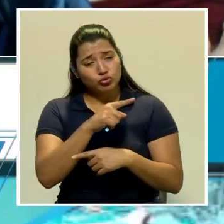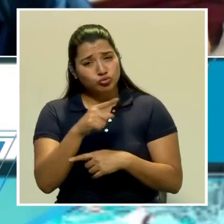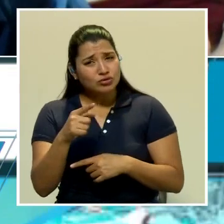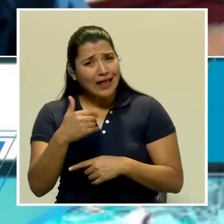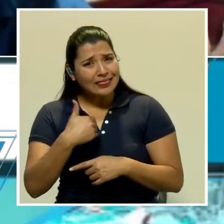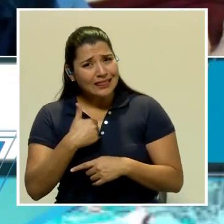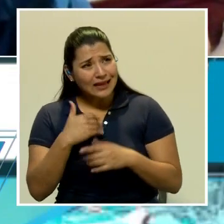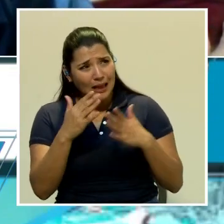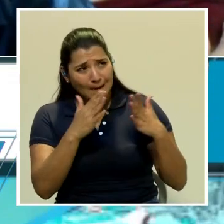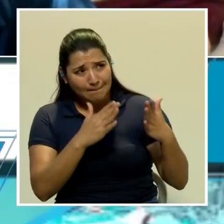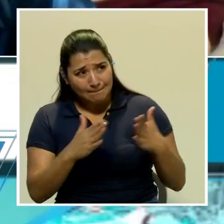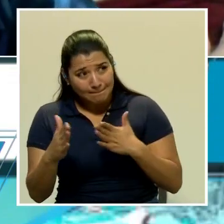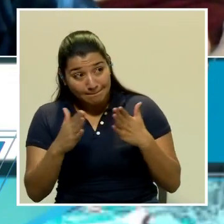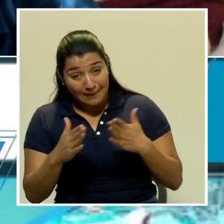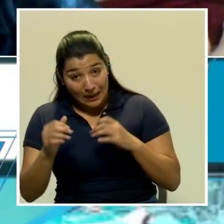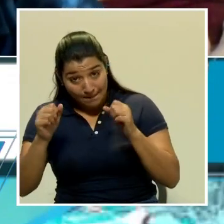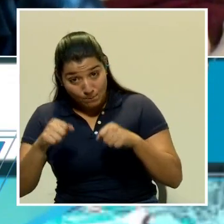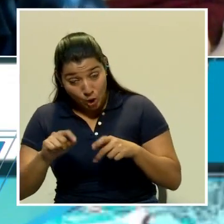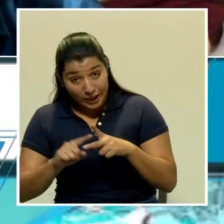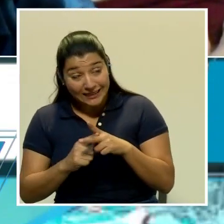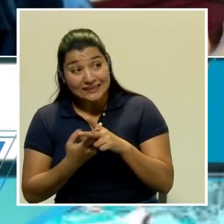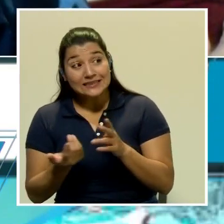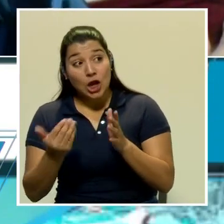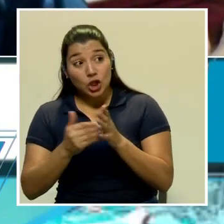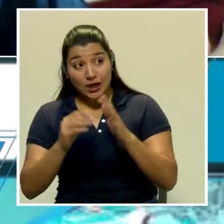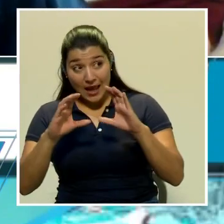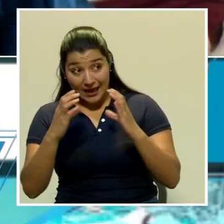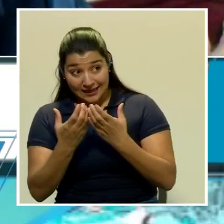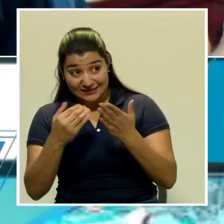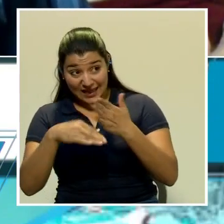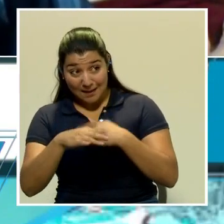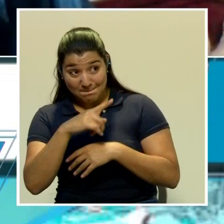a los meses del verano, cuando ya sea más seguro moverse?